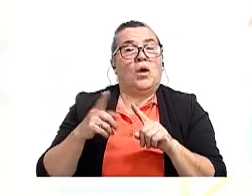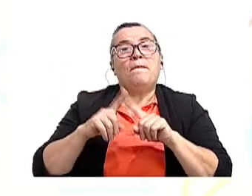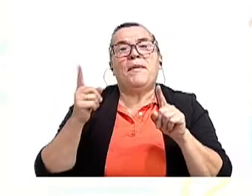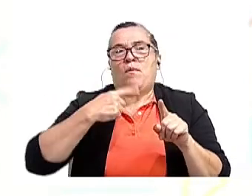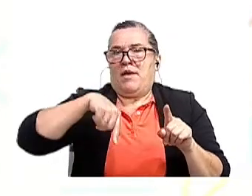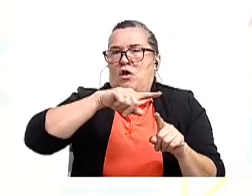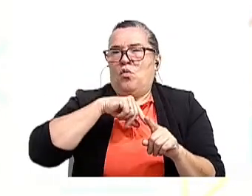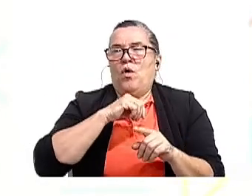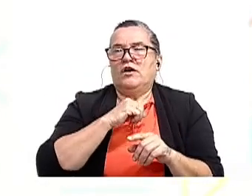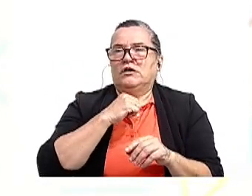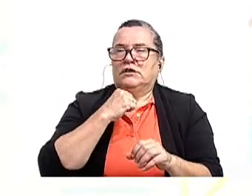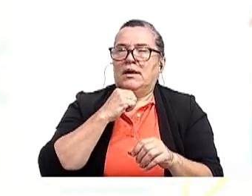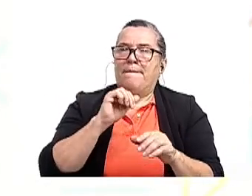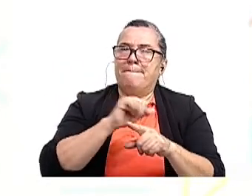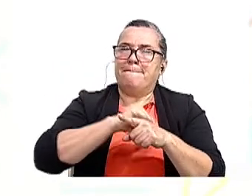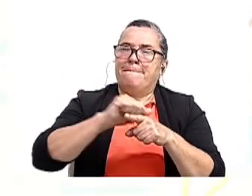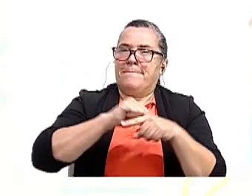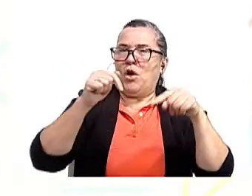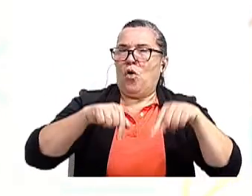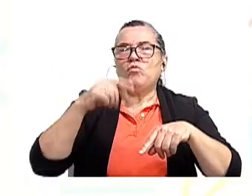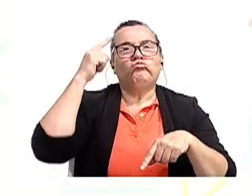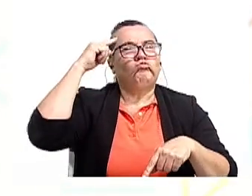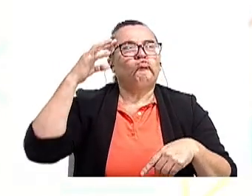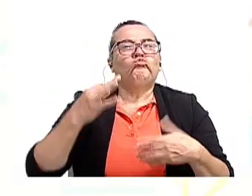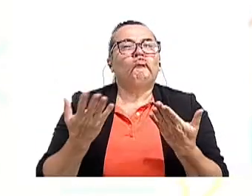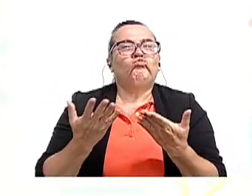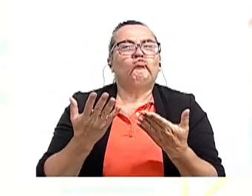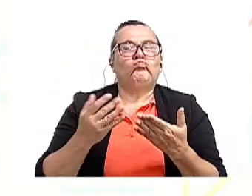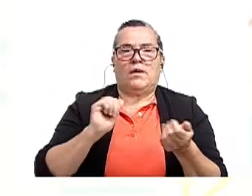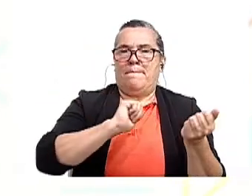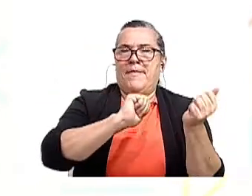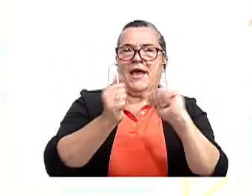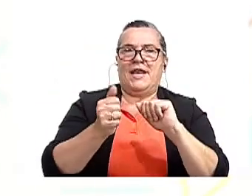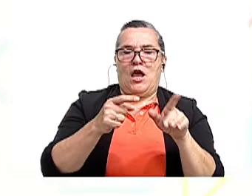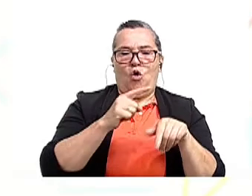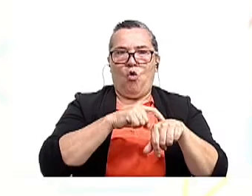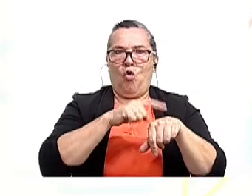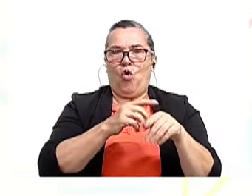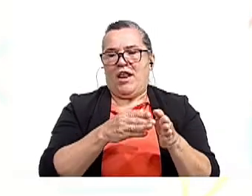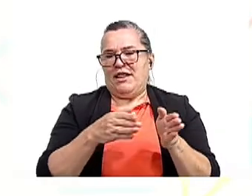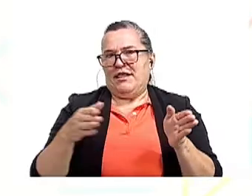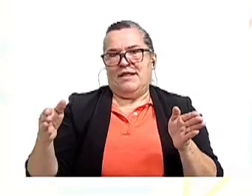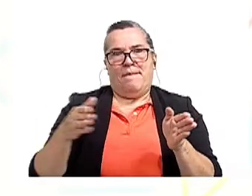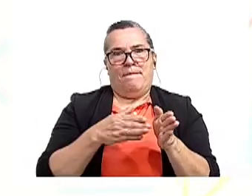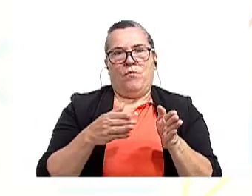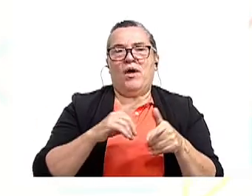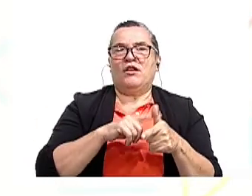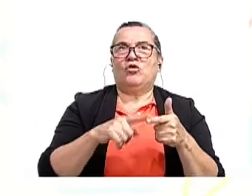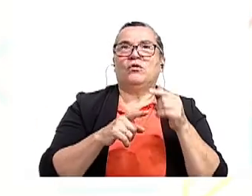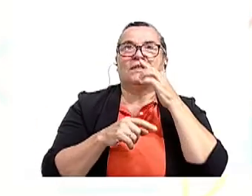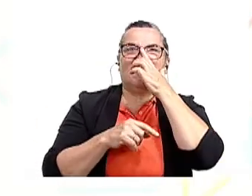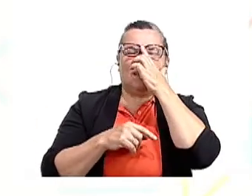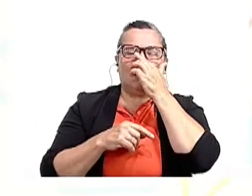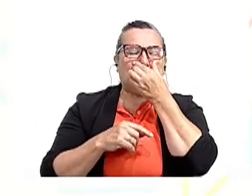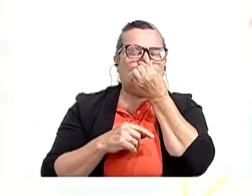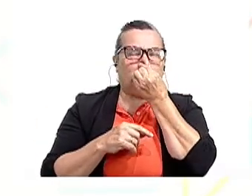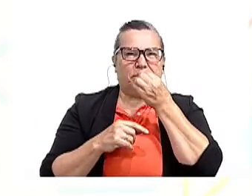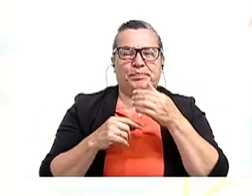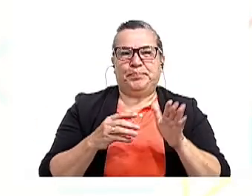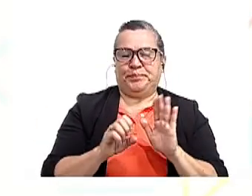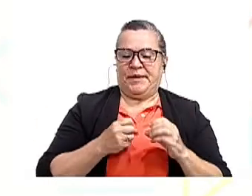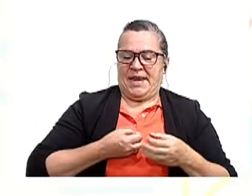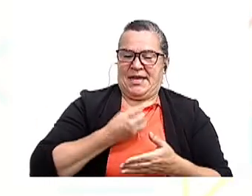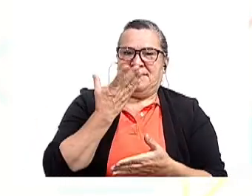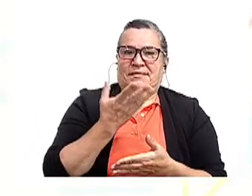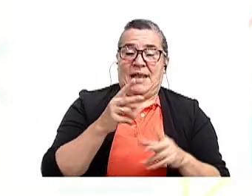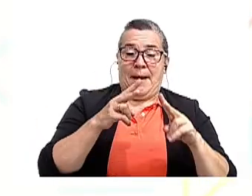nuestro ejercicio de hoy, para esta situación, vamos a suponerlo que varía linealmente con respecto al tiempo. ¿Qué vamos a hacer? vamos a expresar